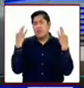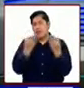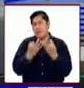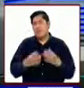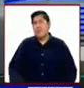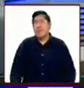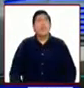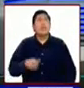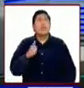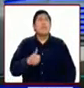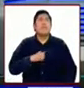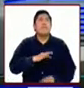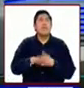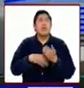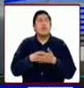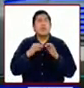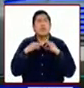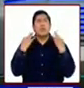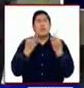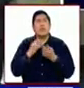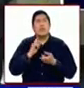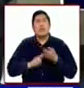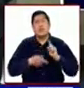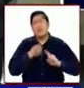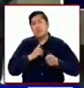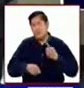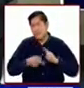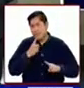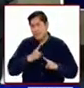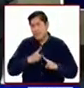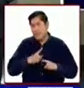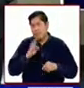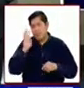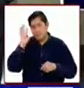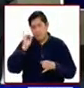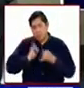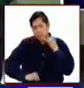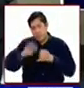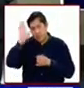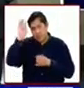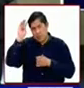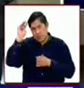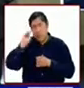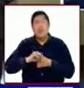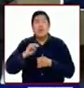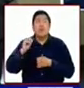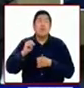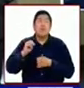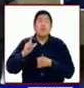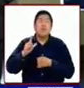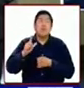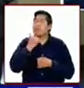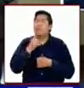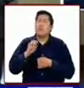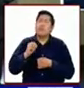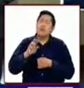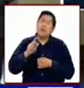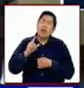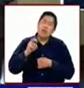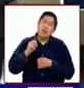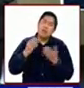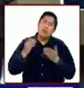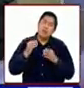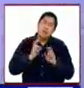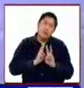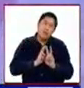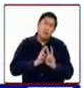la familia Martins. Bueno, en todo caso, familiares, amigos, le dan el último adiós a don Marlon Martins, que es velado en la